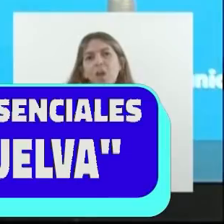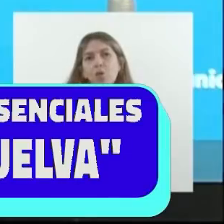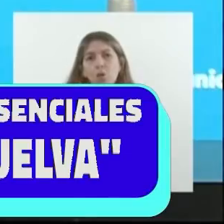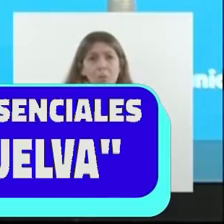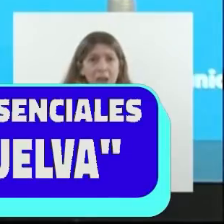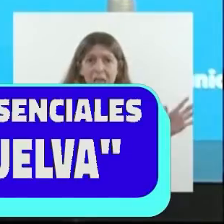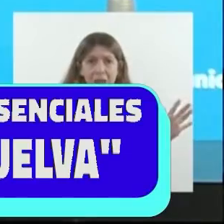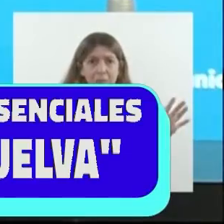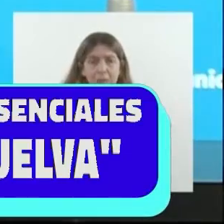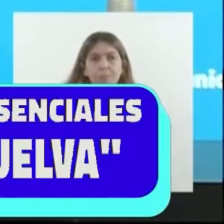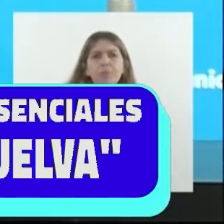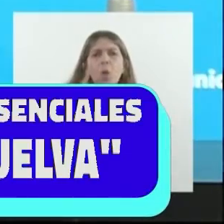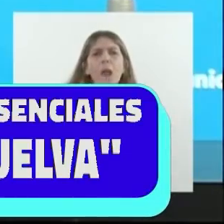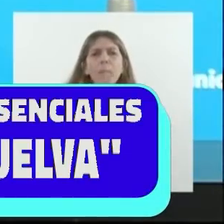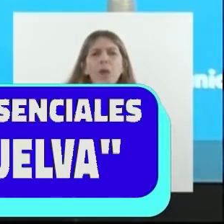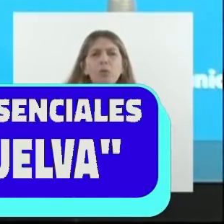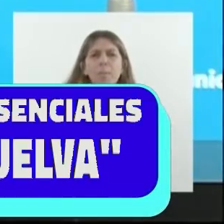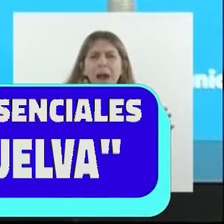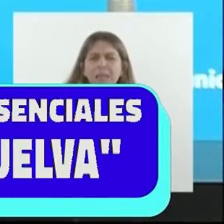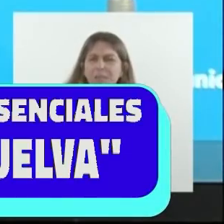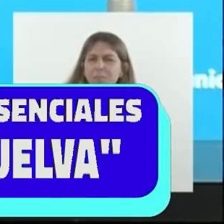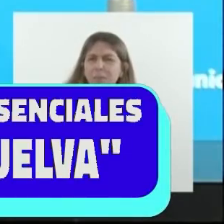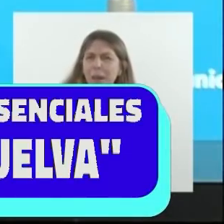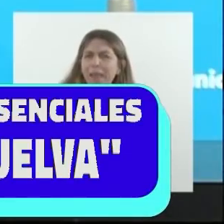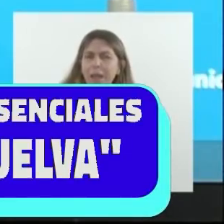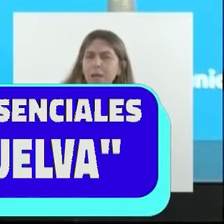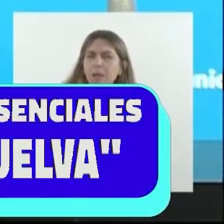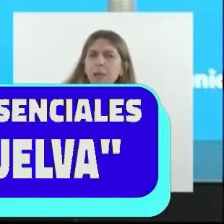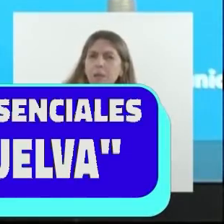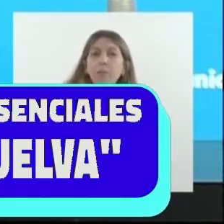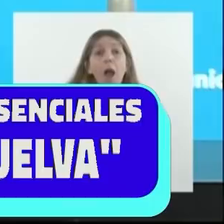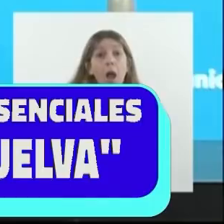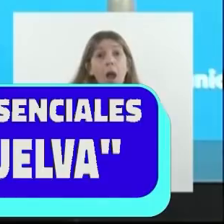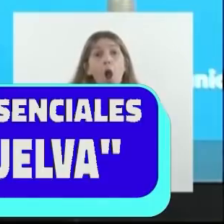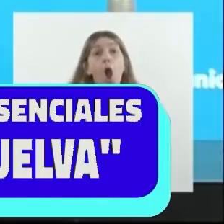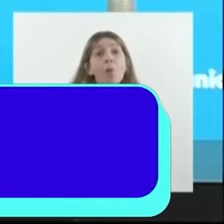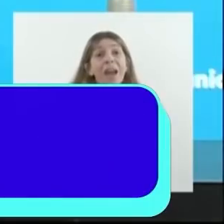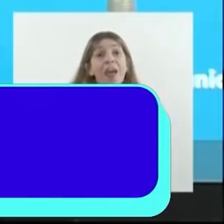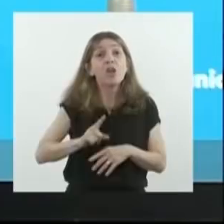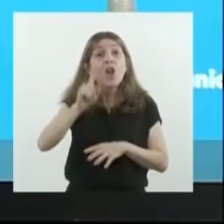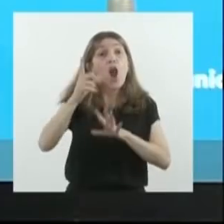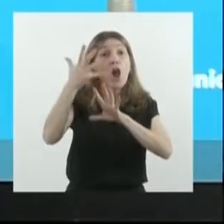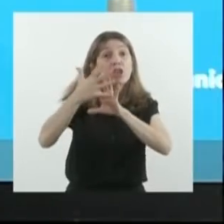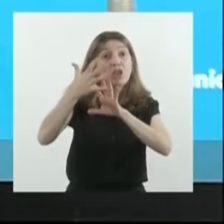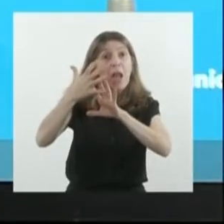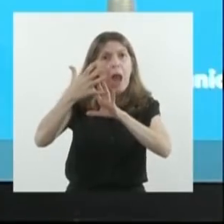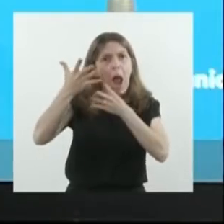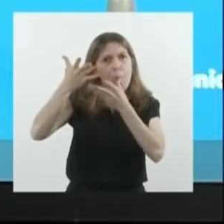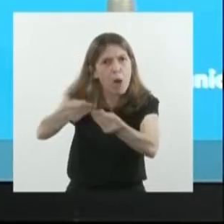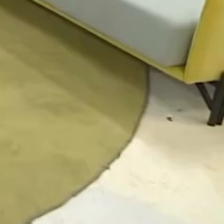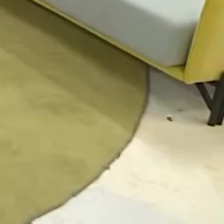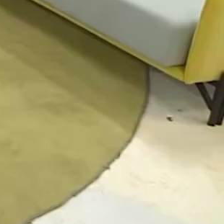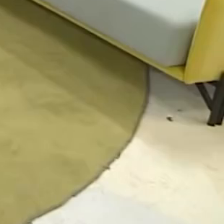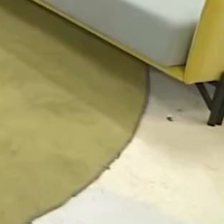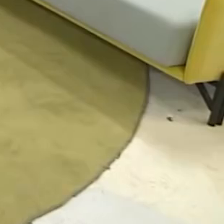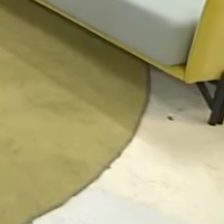eso. Había otra pregunta más, ¿cuál era la segunda parte? Sobre si recibió el apoyo de los gobernadores del Norte Grande, si cree que lo van a acompañar en las medidas. Miren,